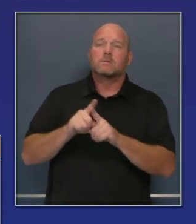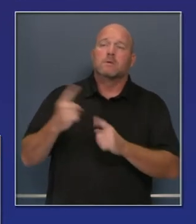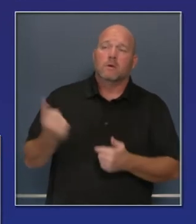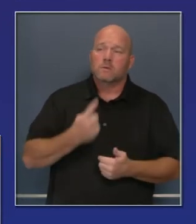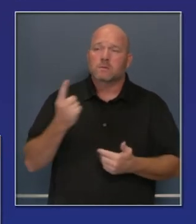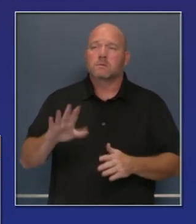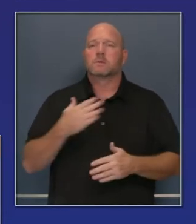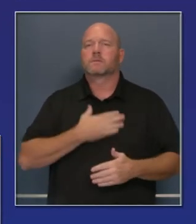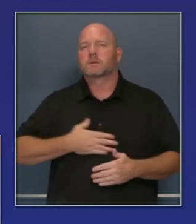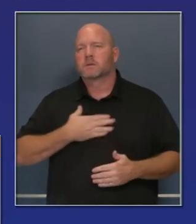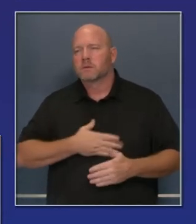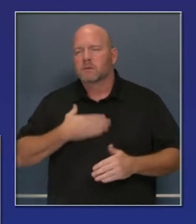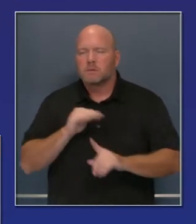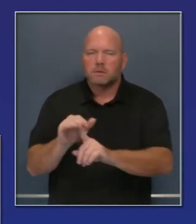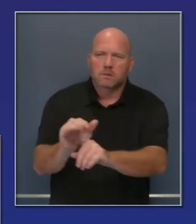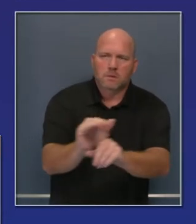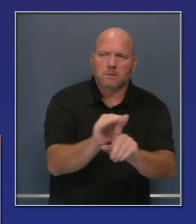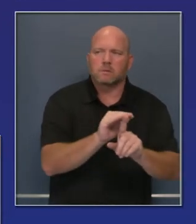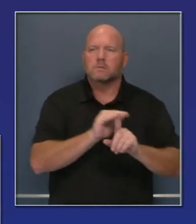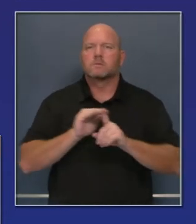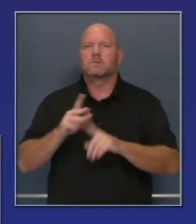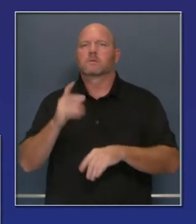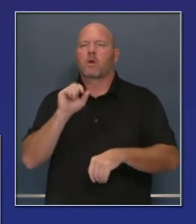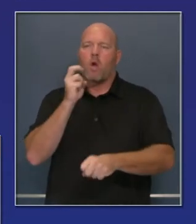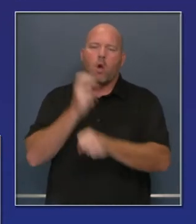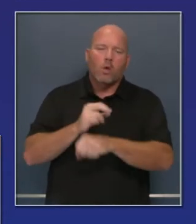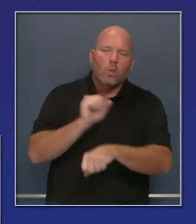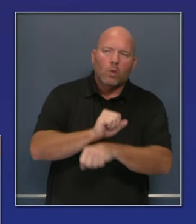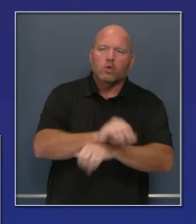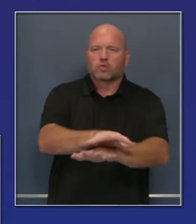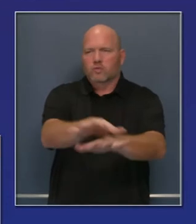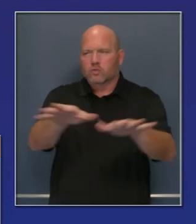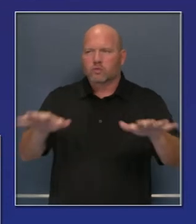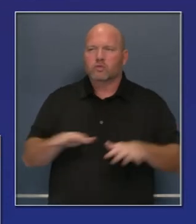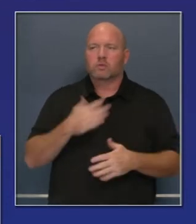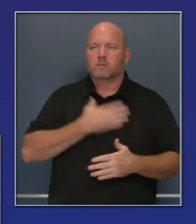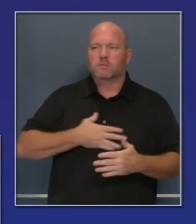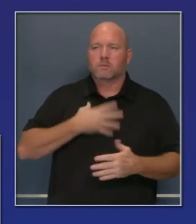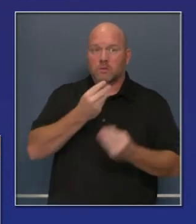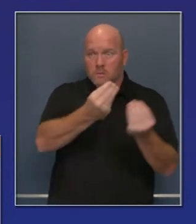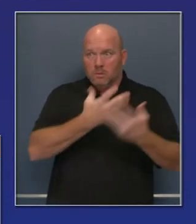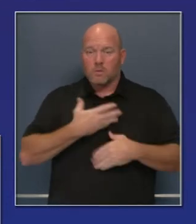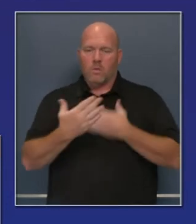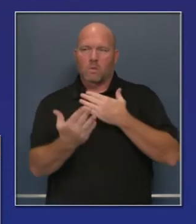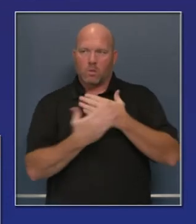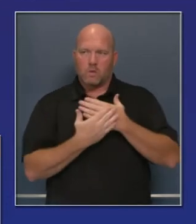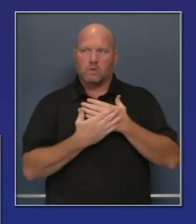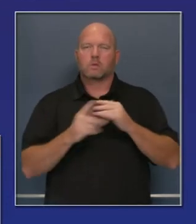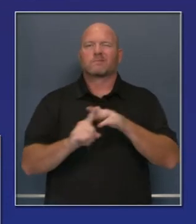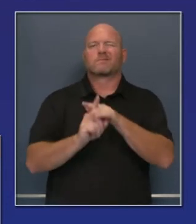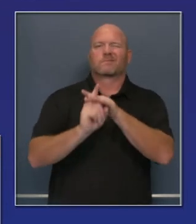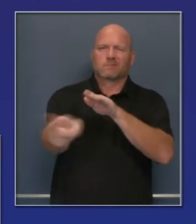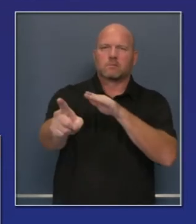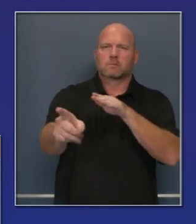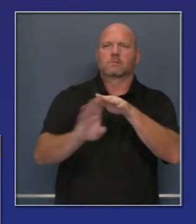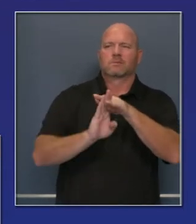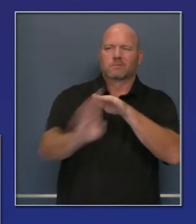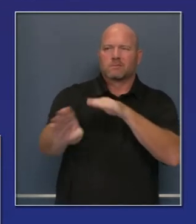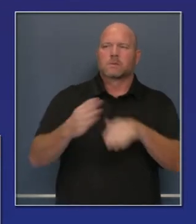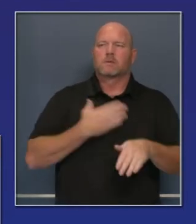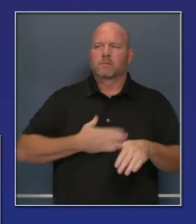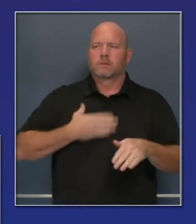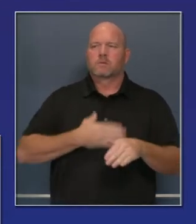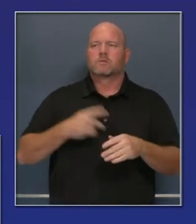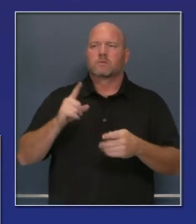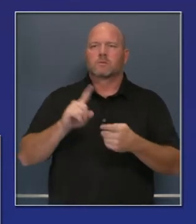siempre, queremos seguir siendo vigilantes, cuidadosos, respetando las alertas de evacuar. En relación